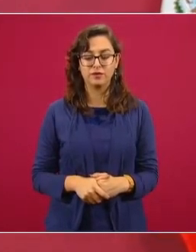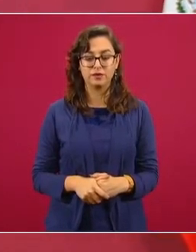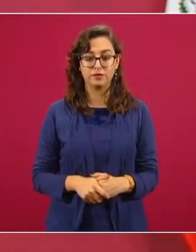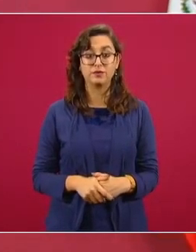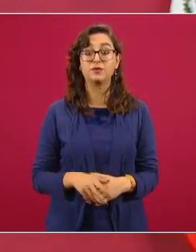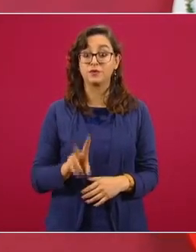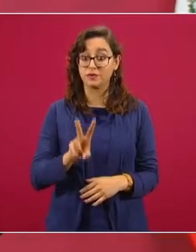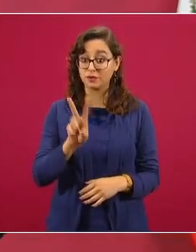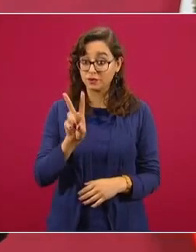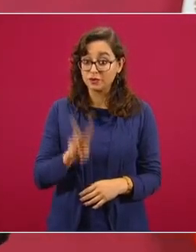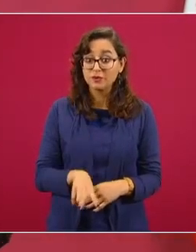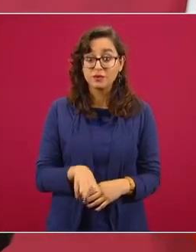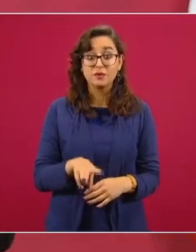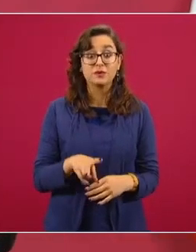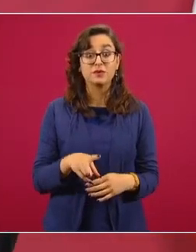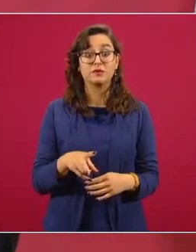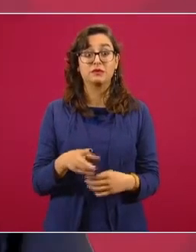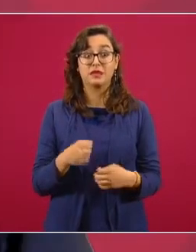grandes